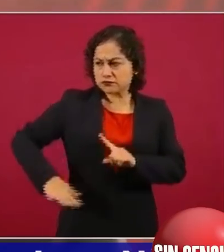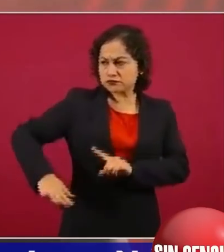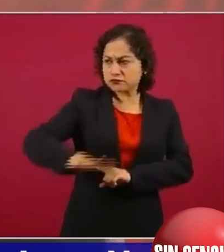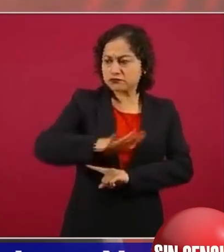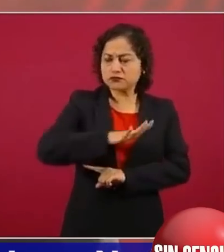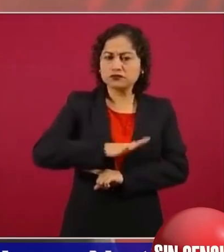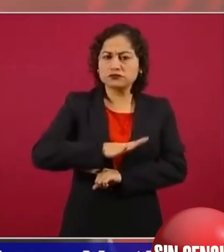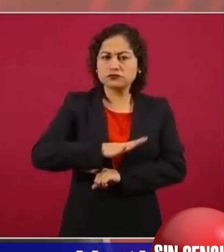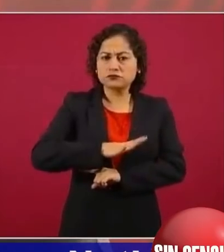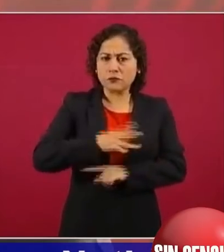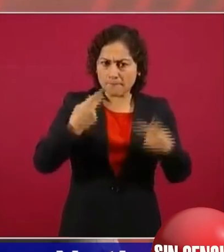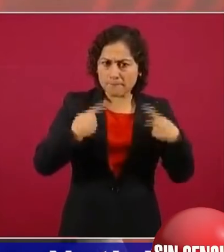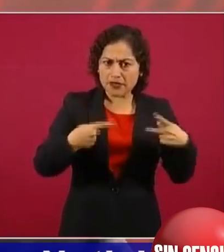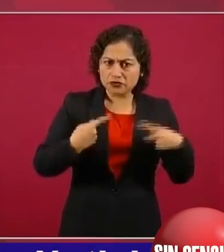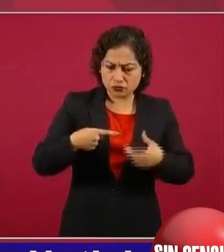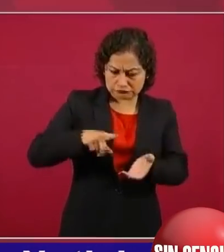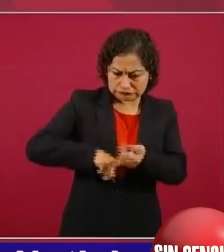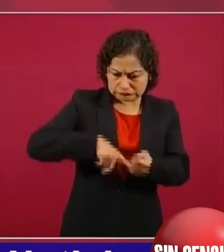Demos